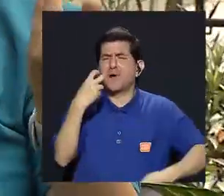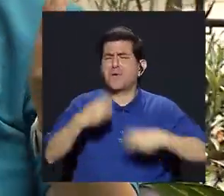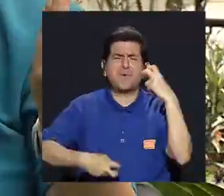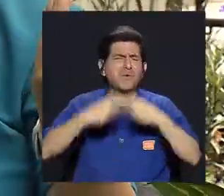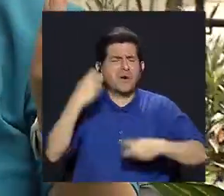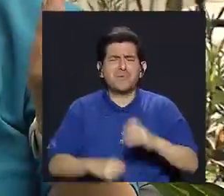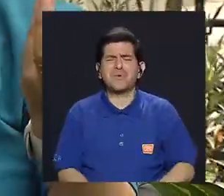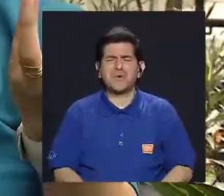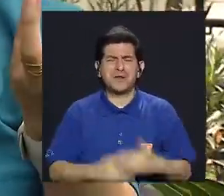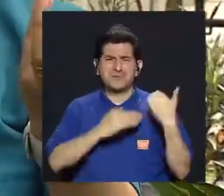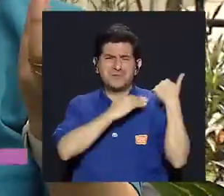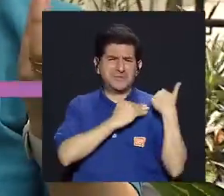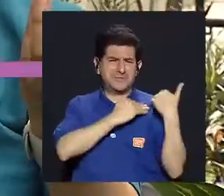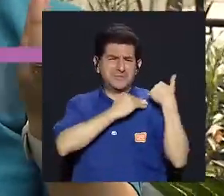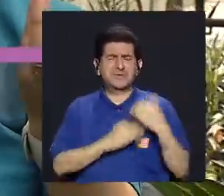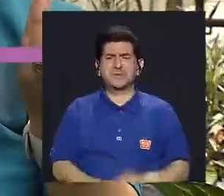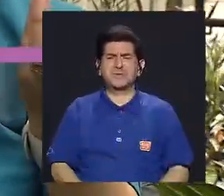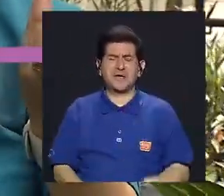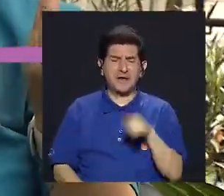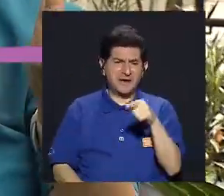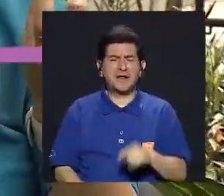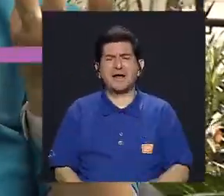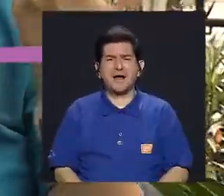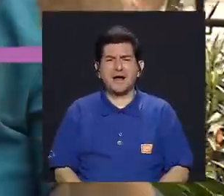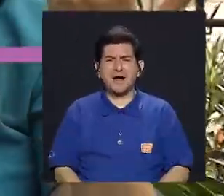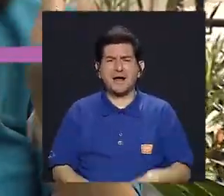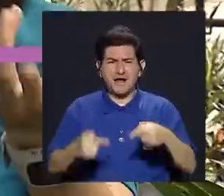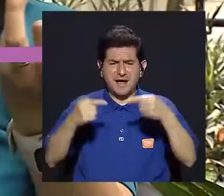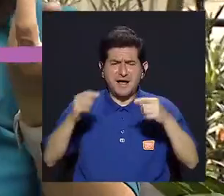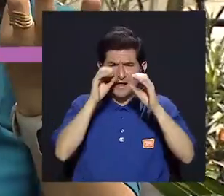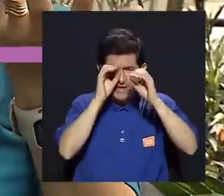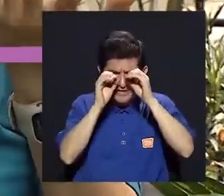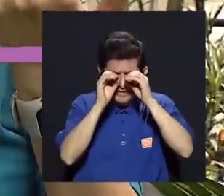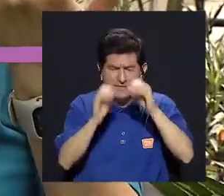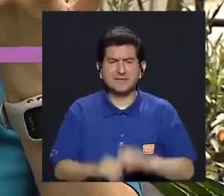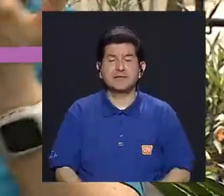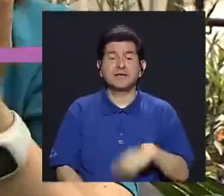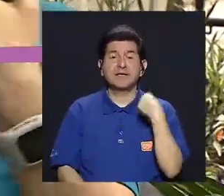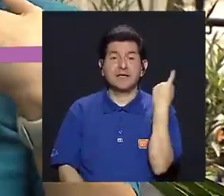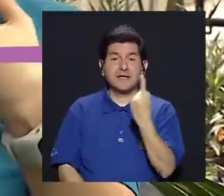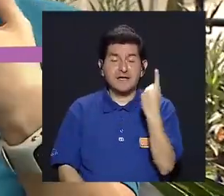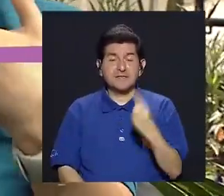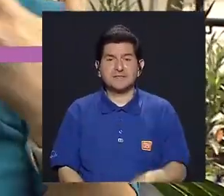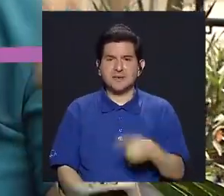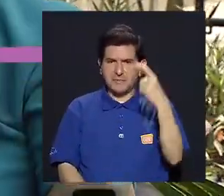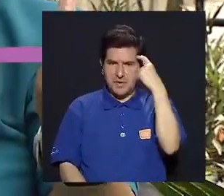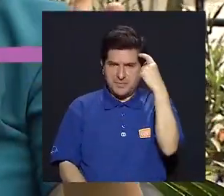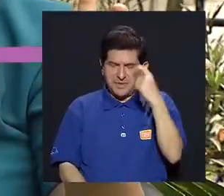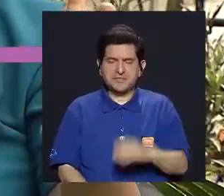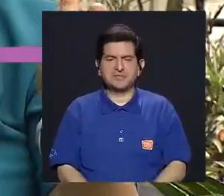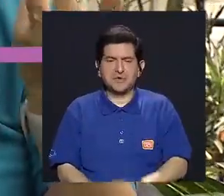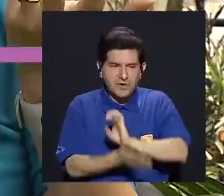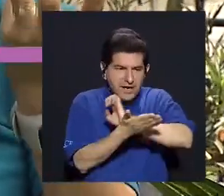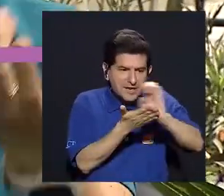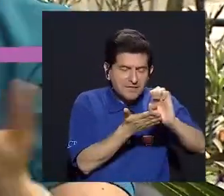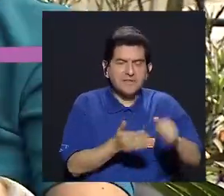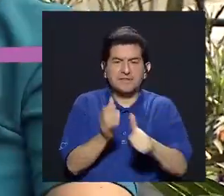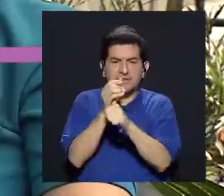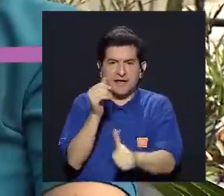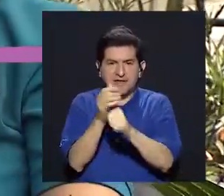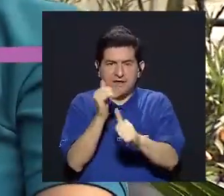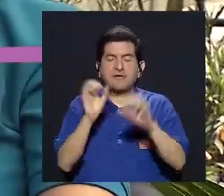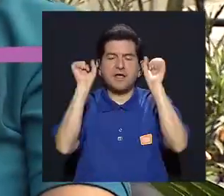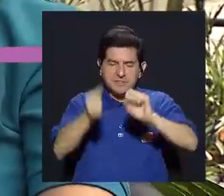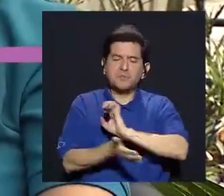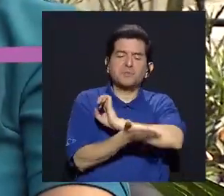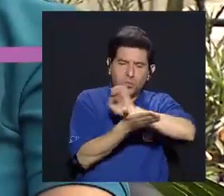problema gravísimo de resistencia a los antimicrobianos entonces dependiendo del estatus siempre hay que pensar en prevenir porque la diarrea es